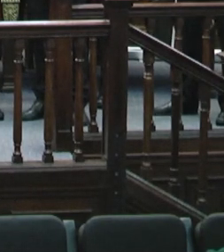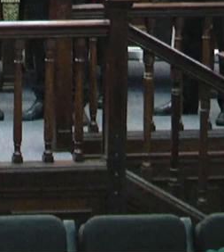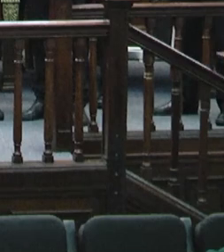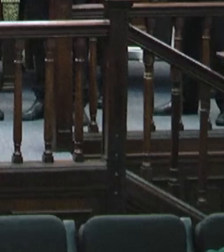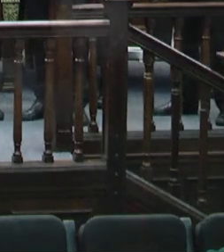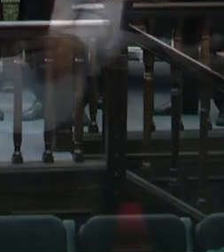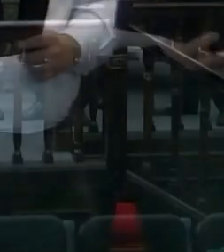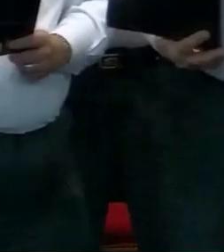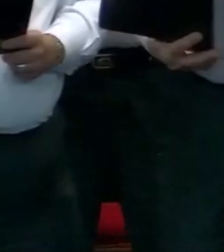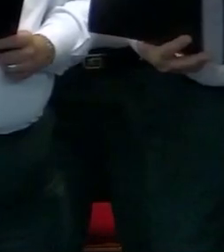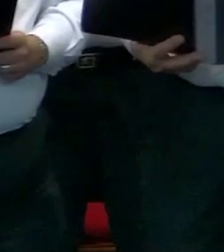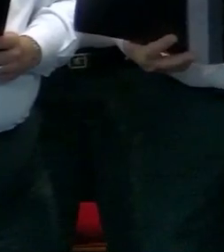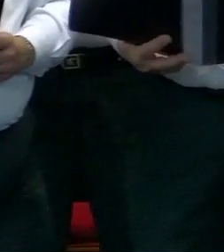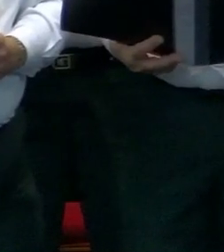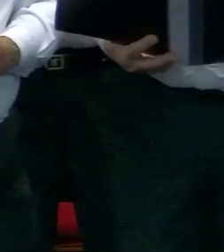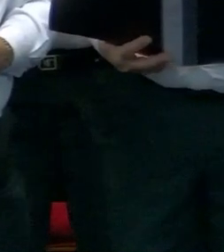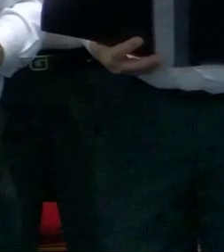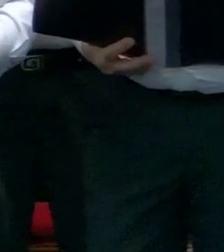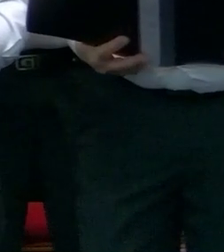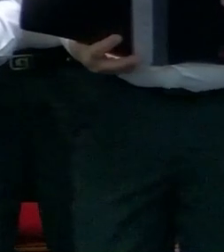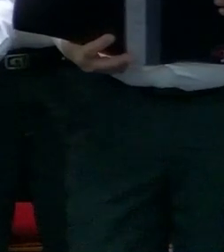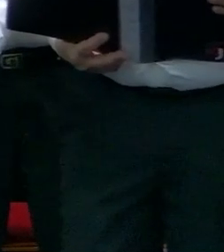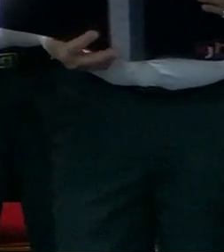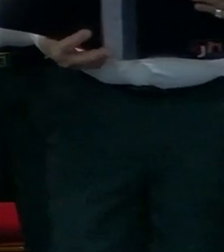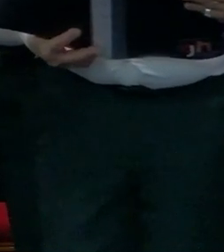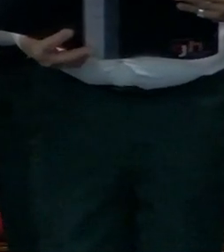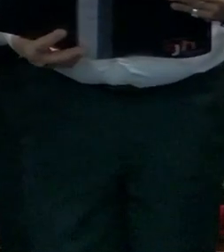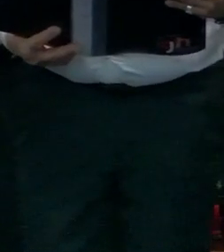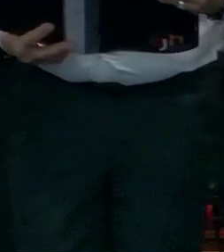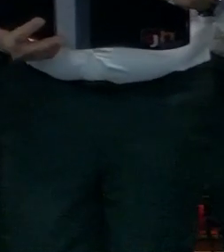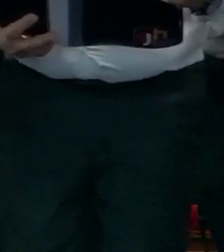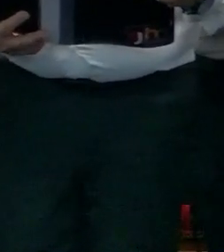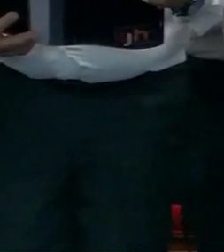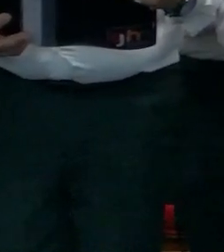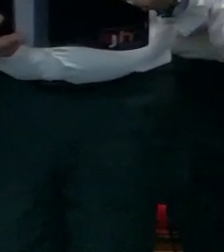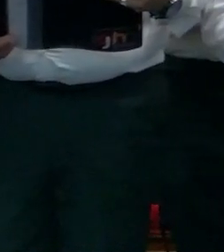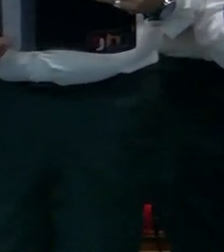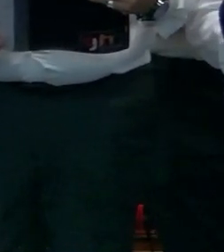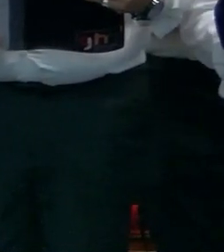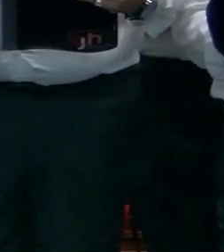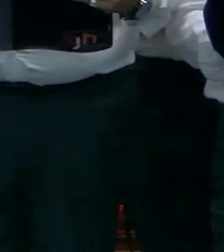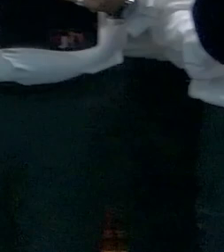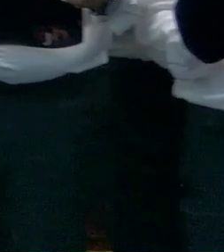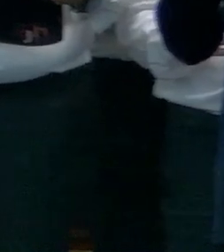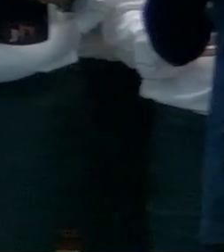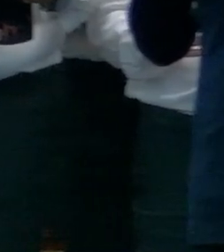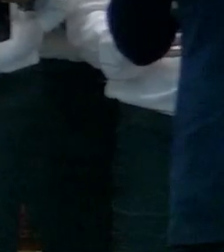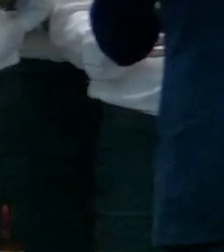Con su cantar.